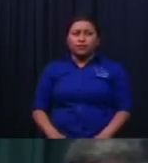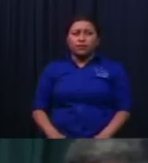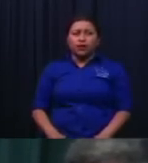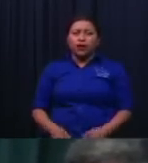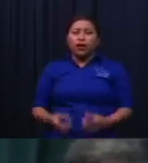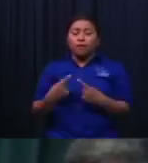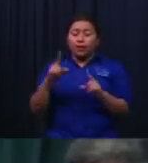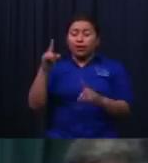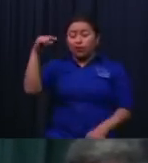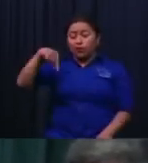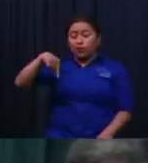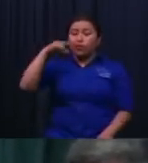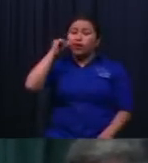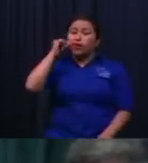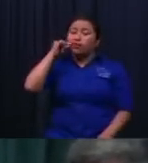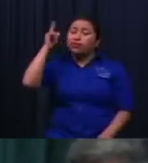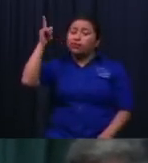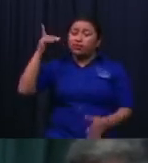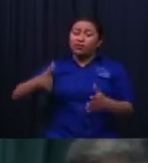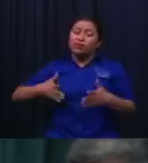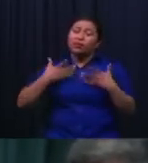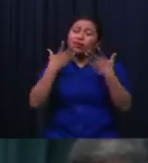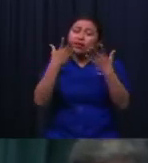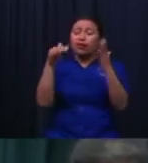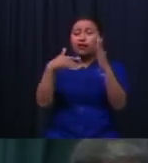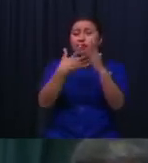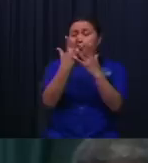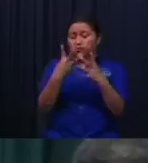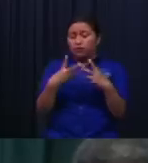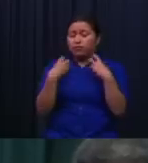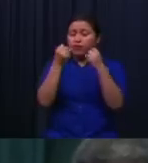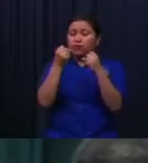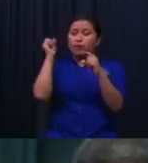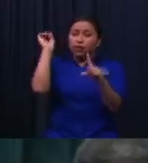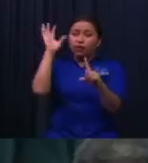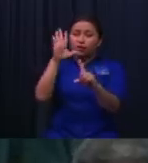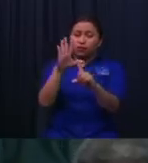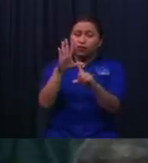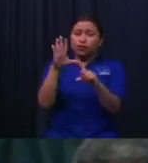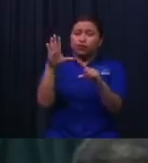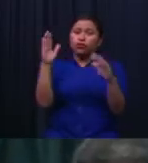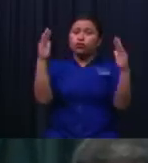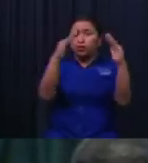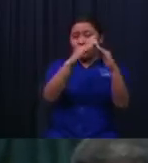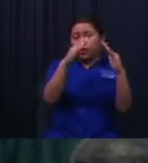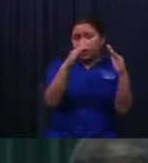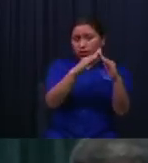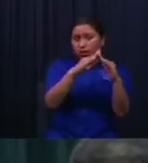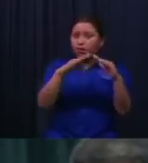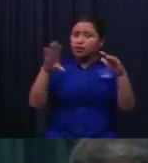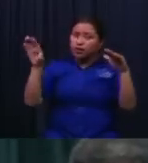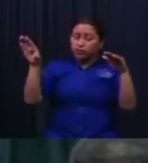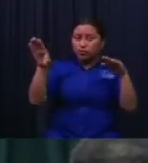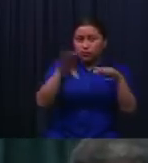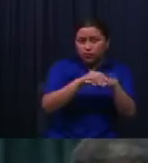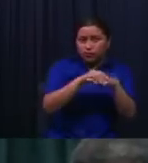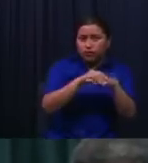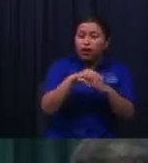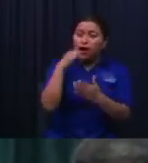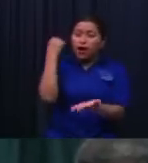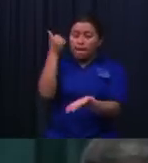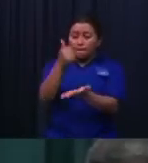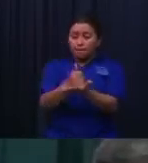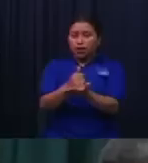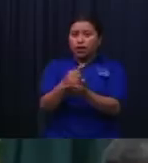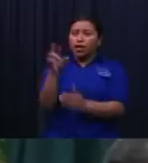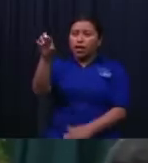nuevas fuerzas y está bendiciendo nuestros hogares y nuestros matrimonios. Amén. Que la paz del Señor esté sobre